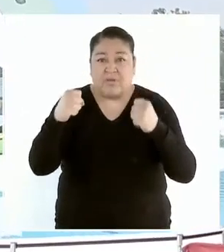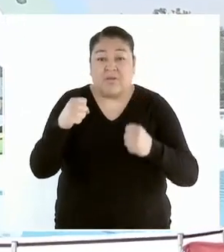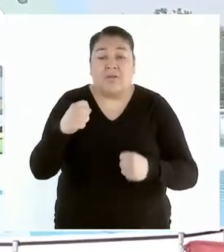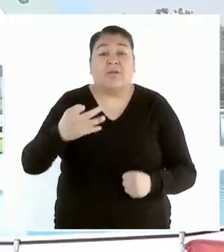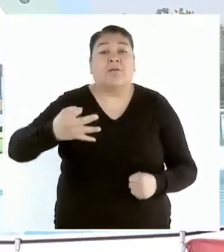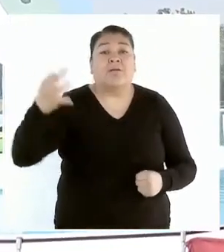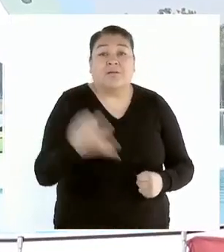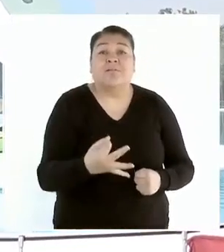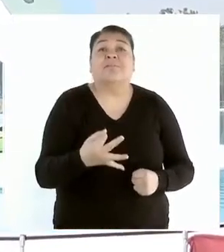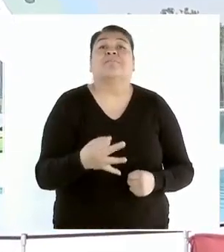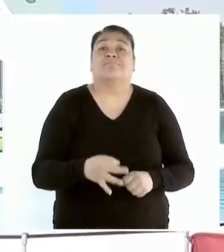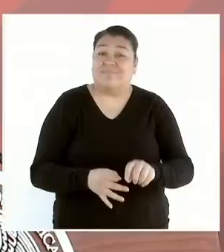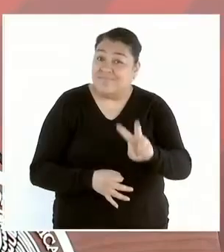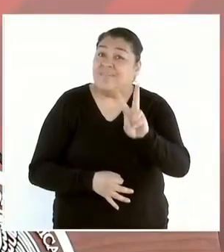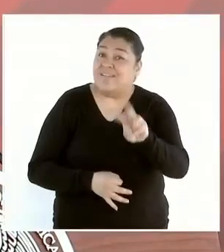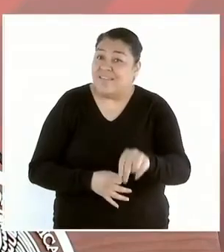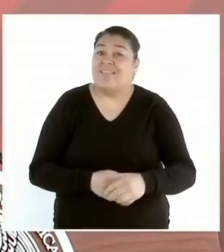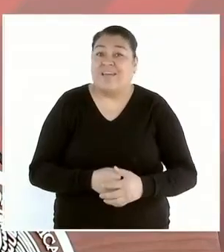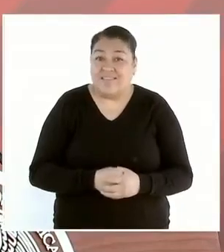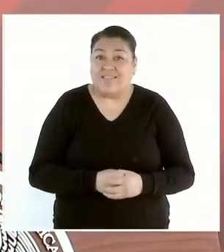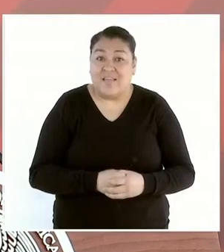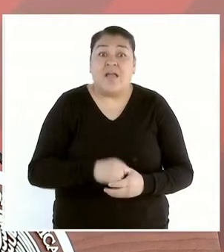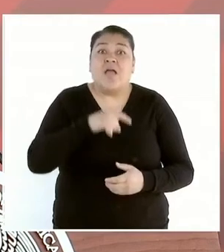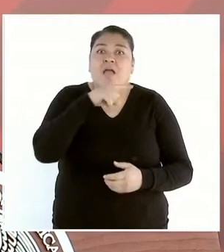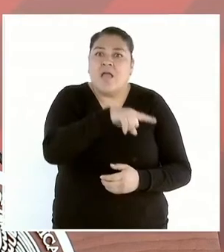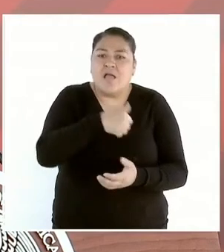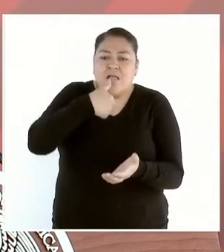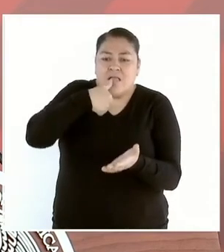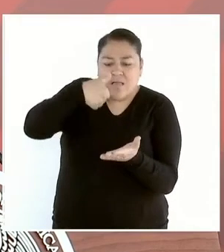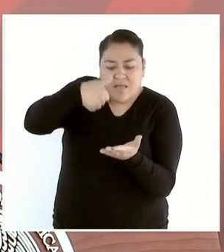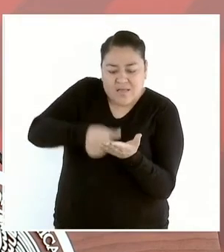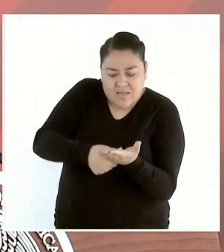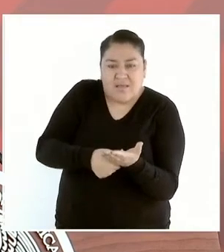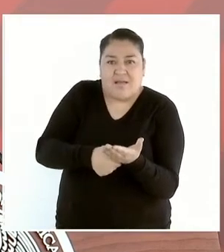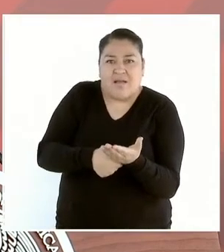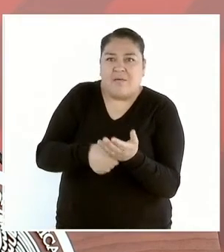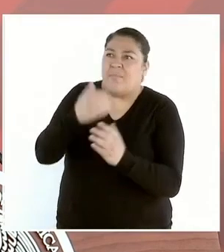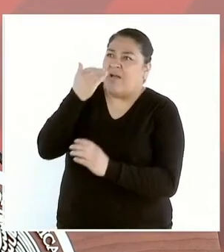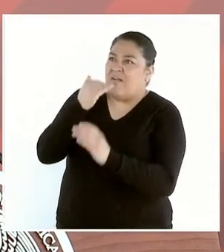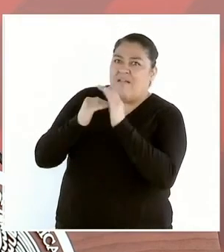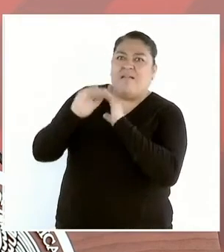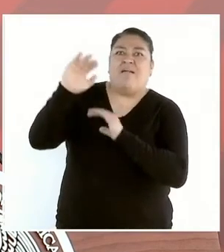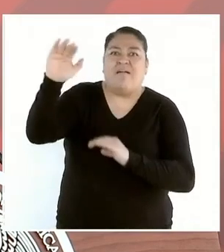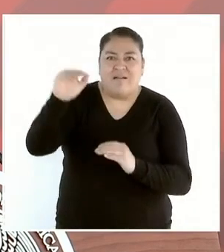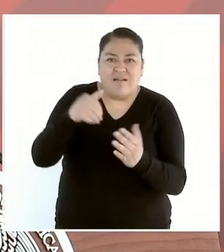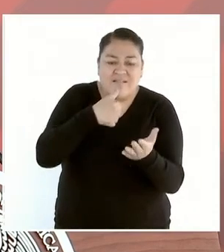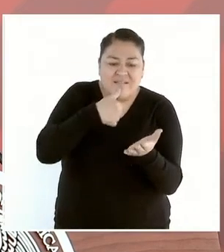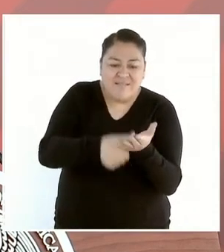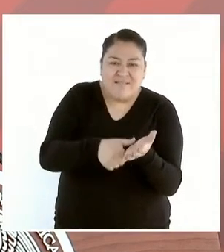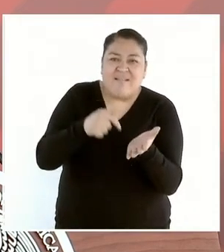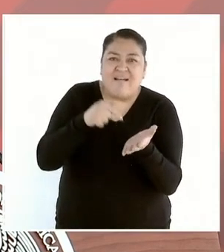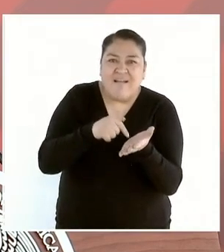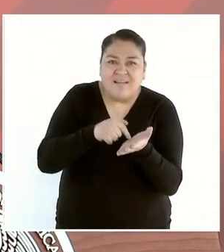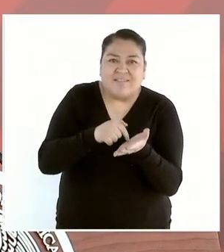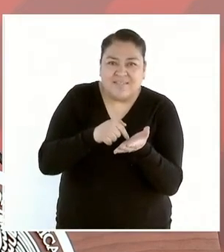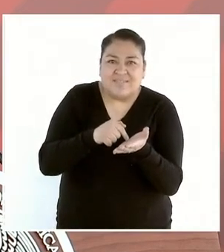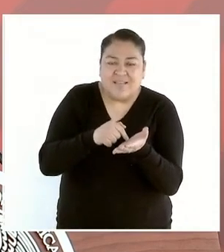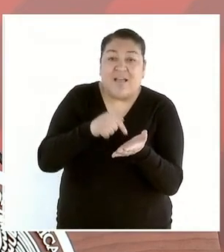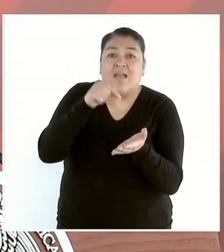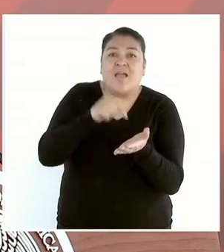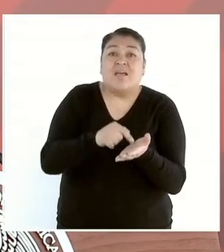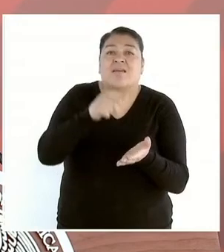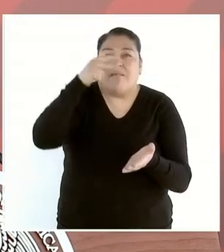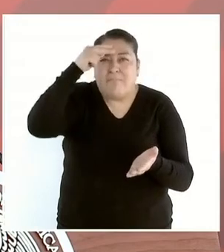es celebre su telegrama informándole al ministro de guerra que las armas